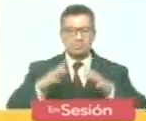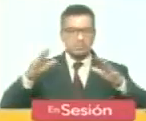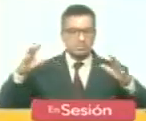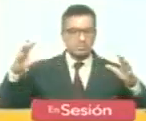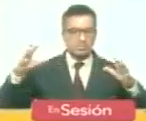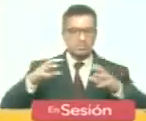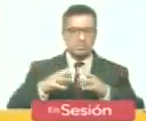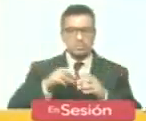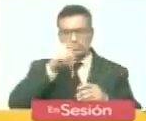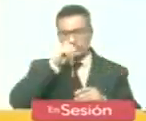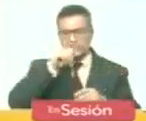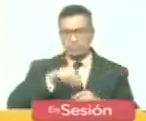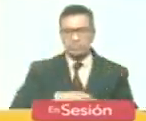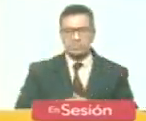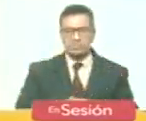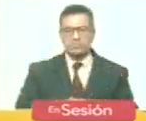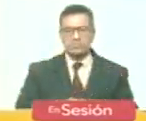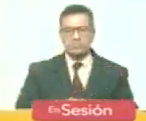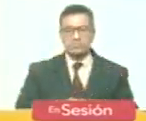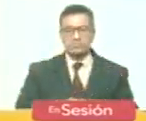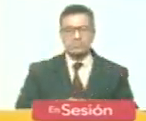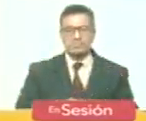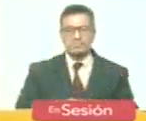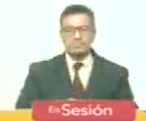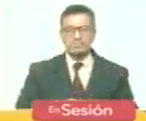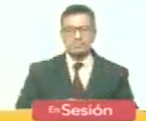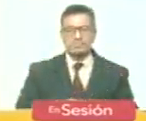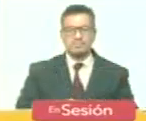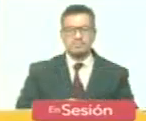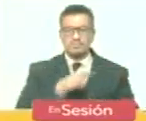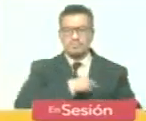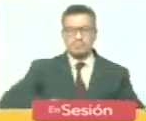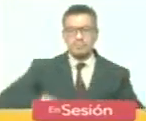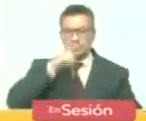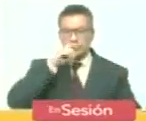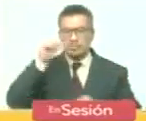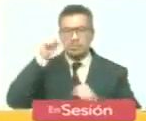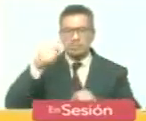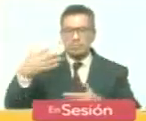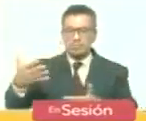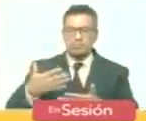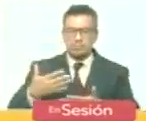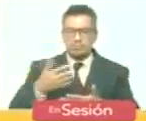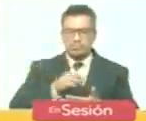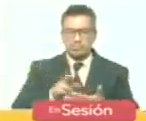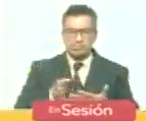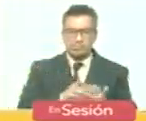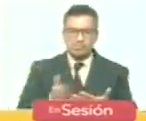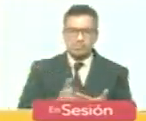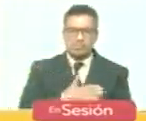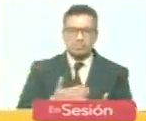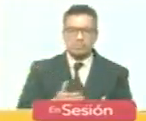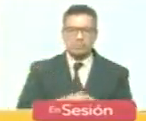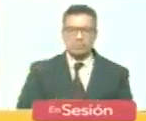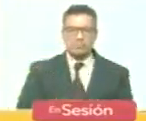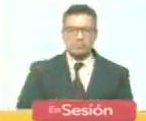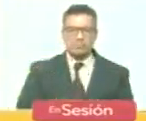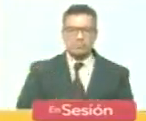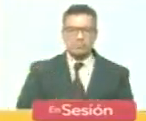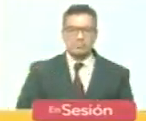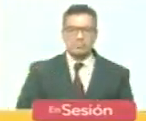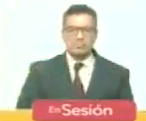extrañas. Por cierto, cuando yo cumplí años, el presidente Maduro me mandó ese libro, ya yo me lo había leído y lo tengo por allí. Pero